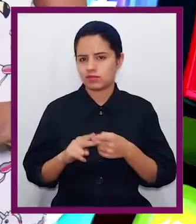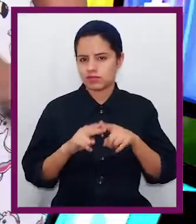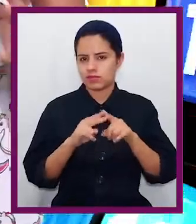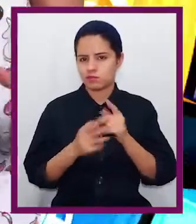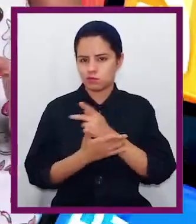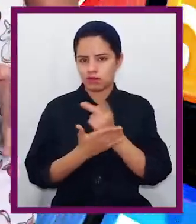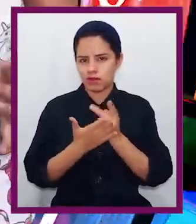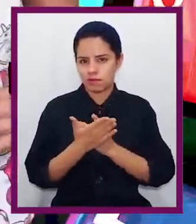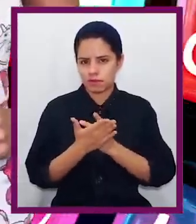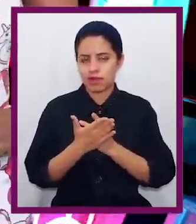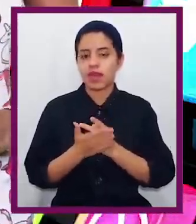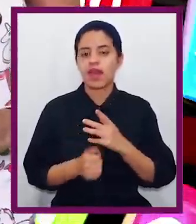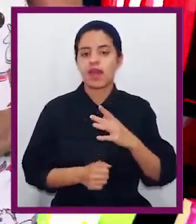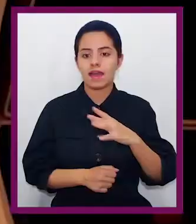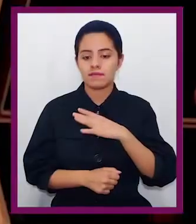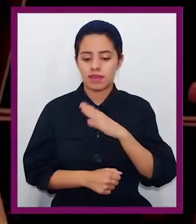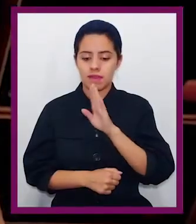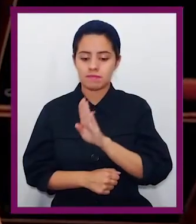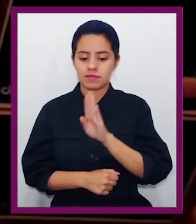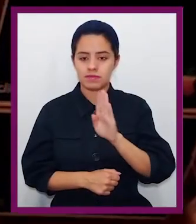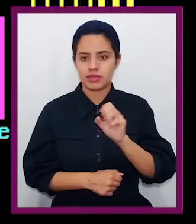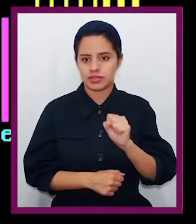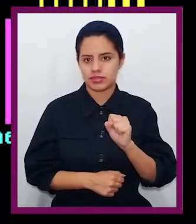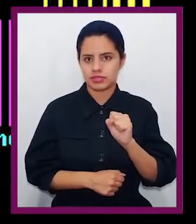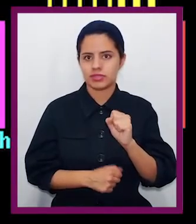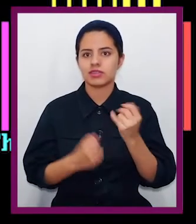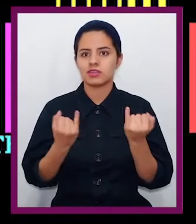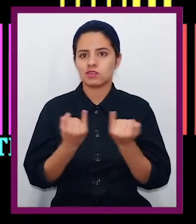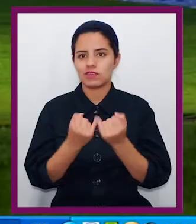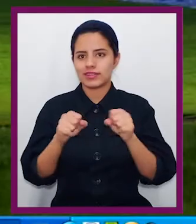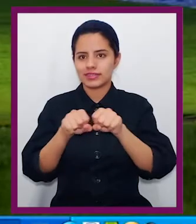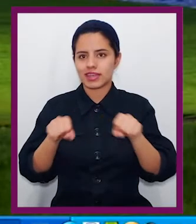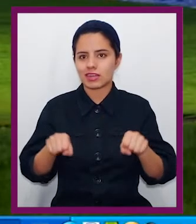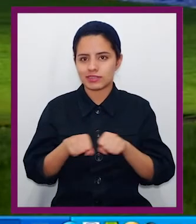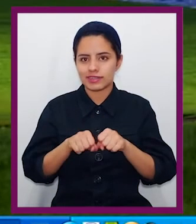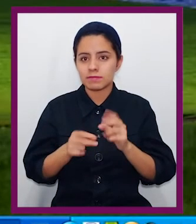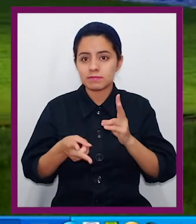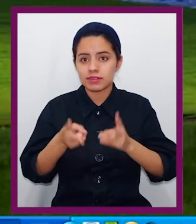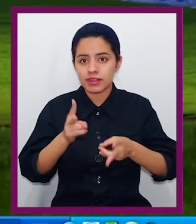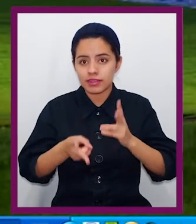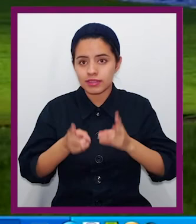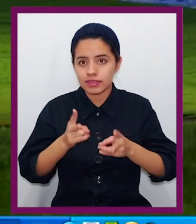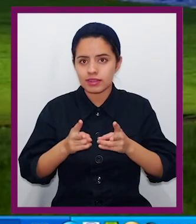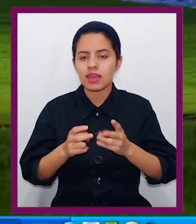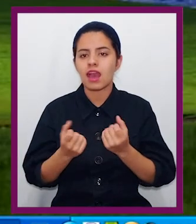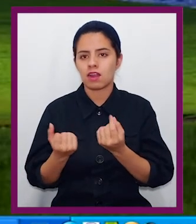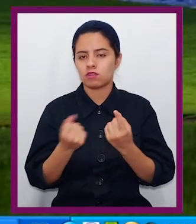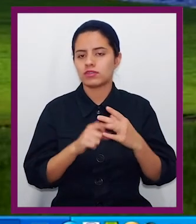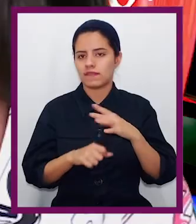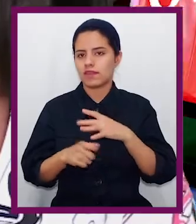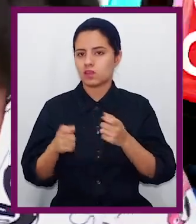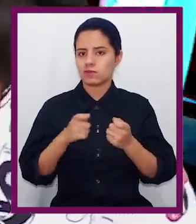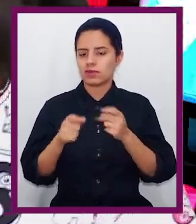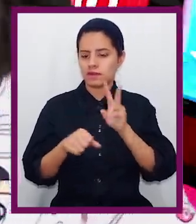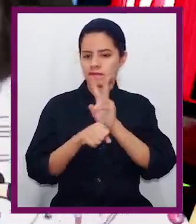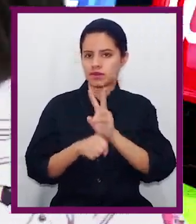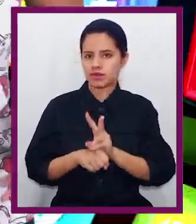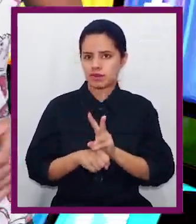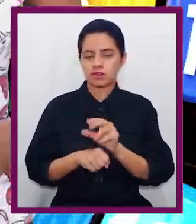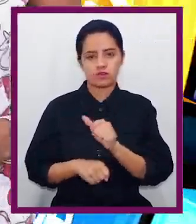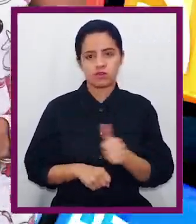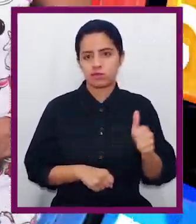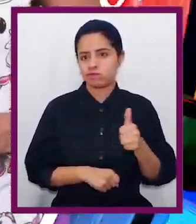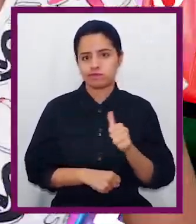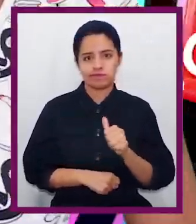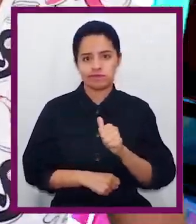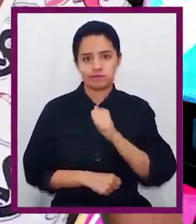en programas anteriores, existían las BBS y luego los salones de chat. En algunos habían moderadores, pero en otros no.